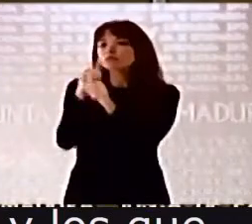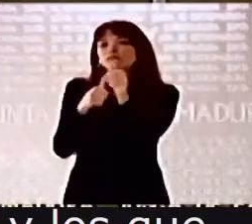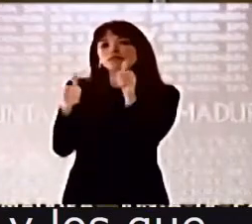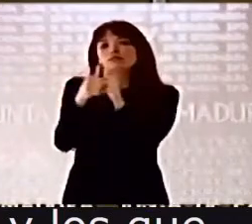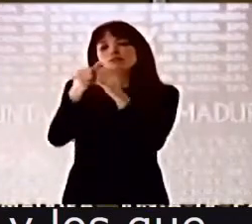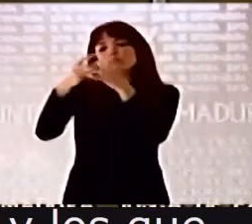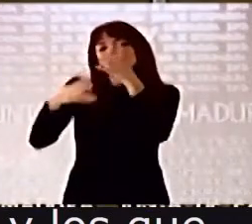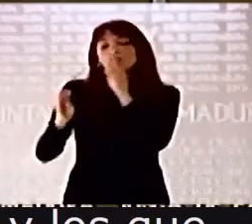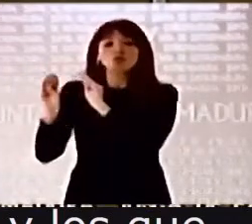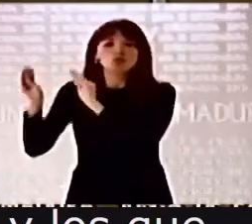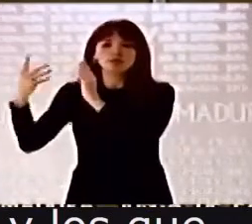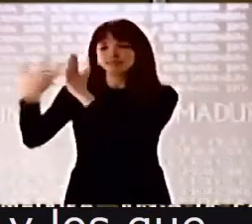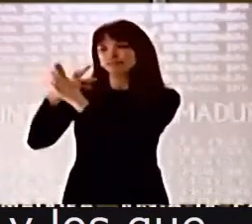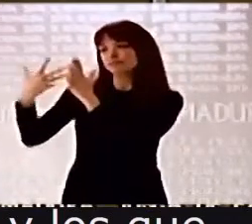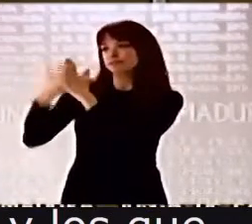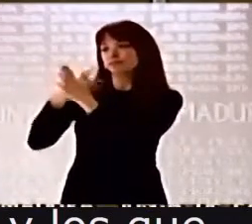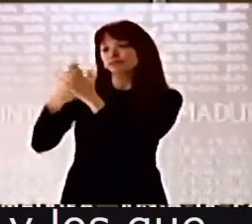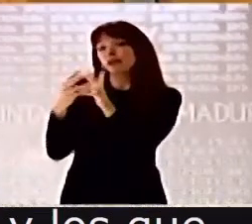les podamos dar cumplimiento.